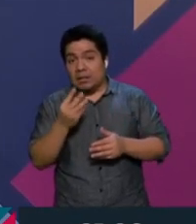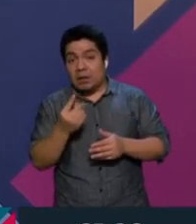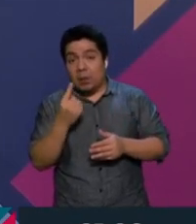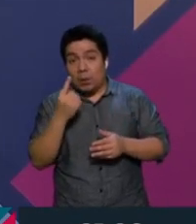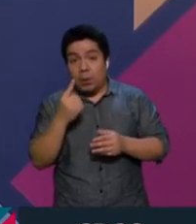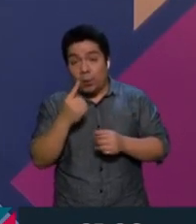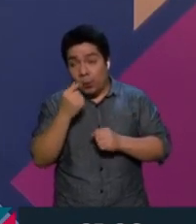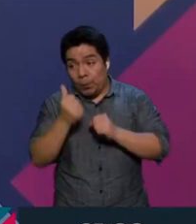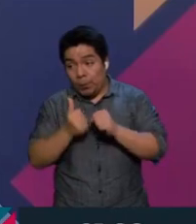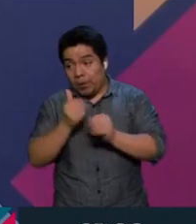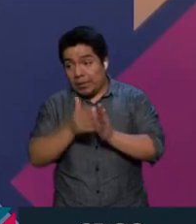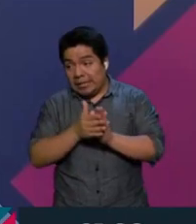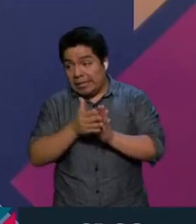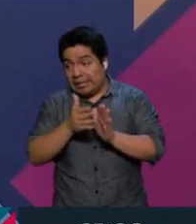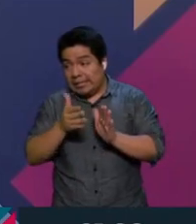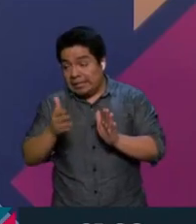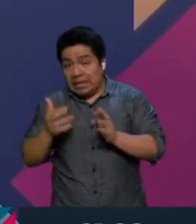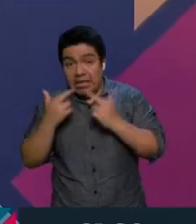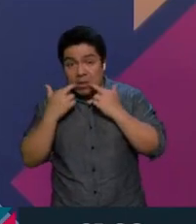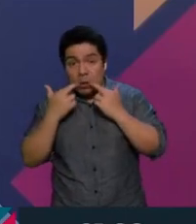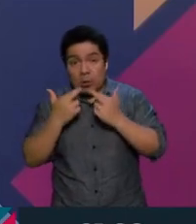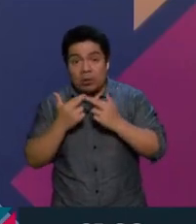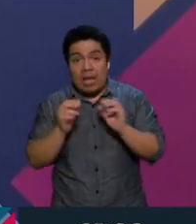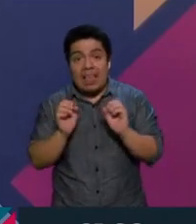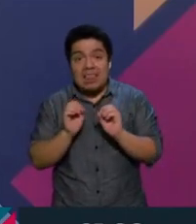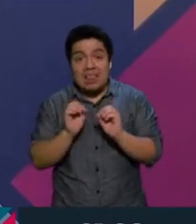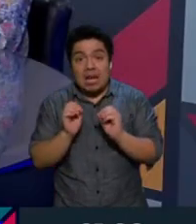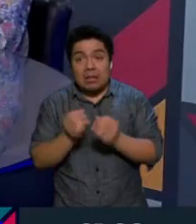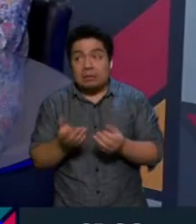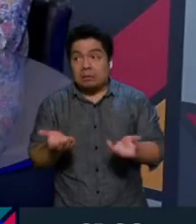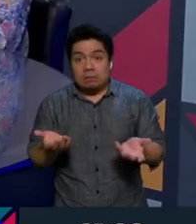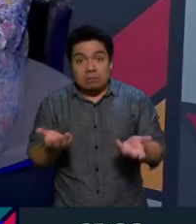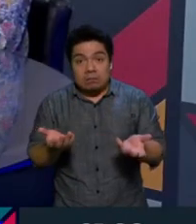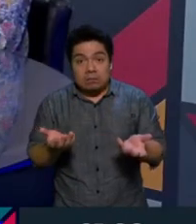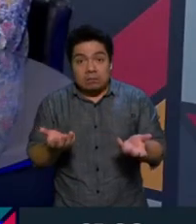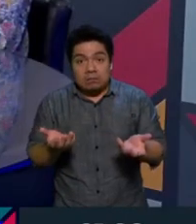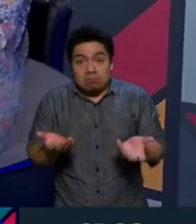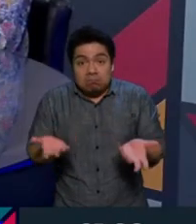año después de no tener sesiones ordinarias,